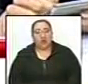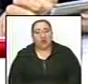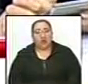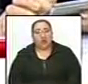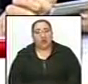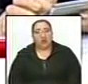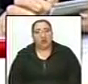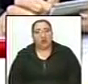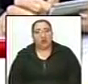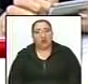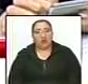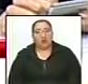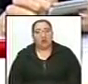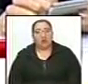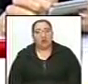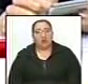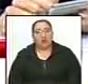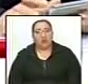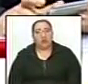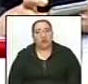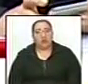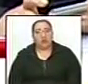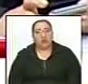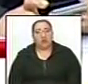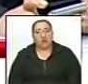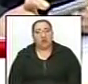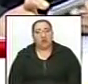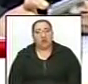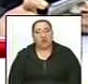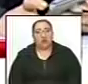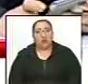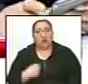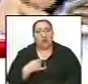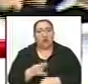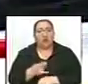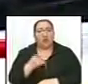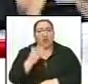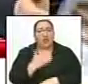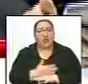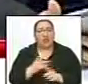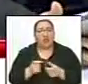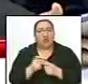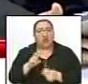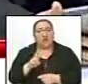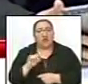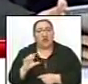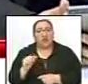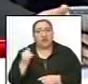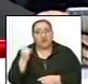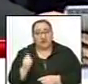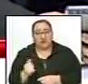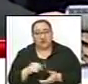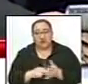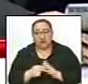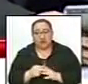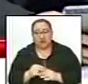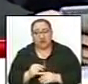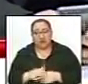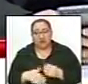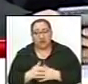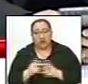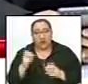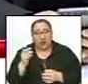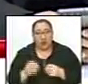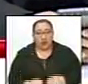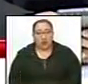qué, señor presidente, yo voté en contra del informe del congresista Vázquez? Existe un, siempre siguiéndome al